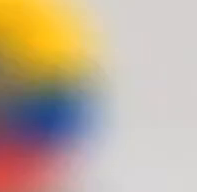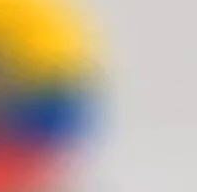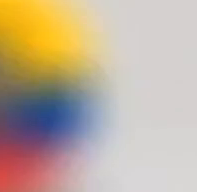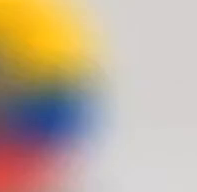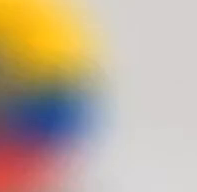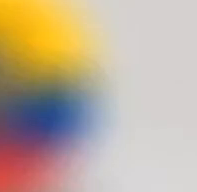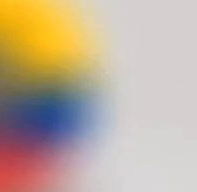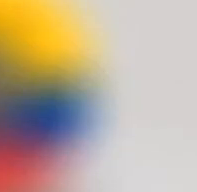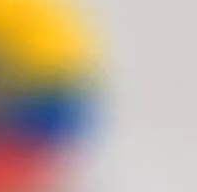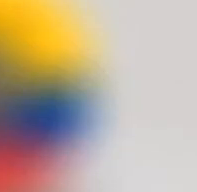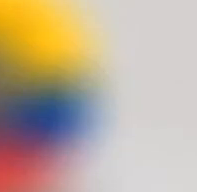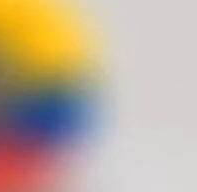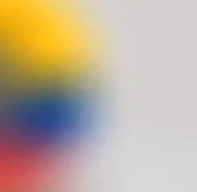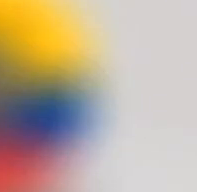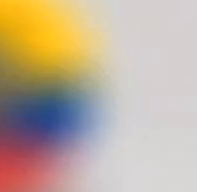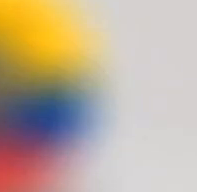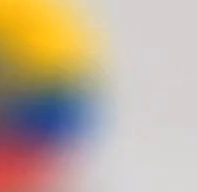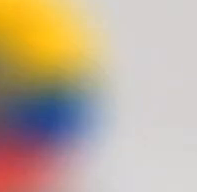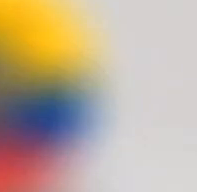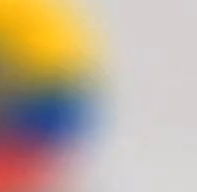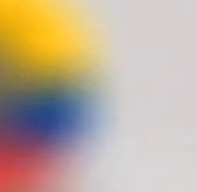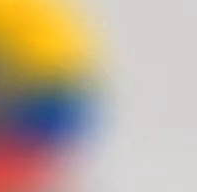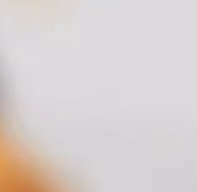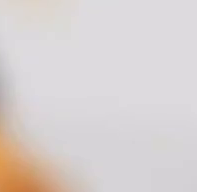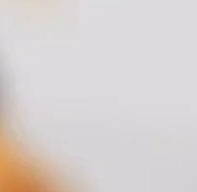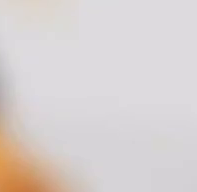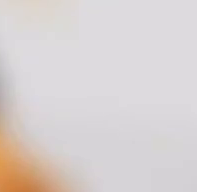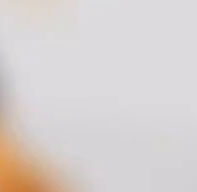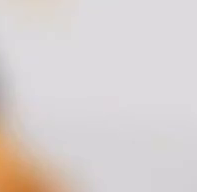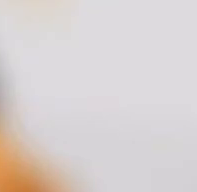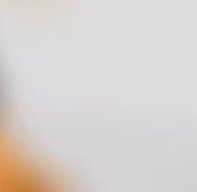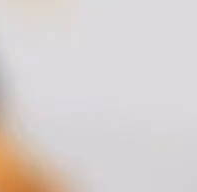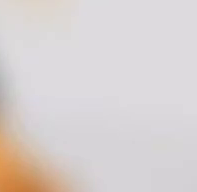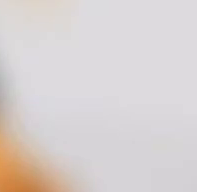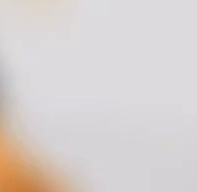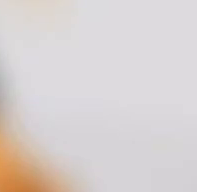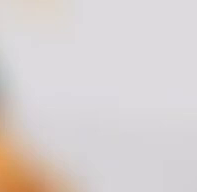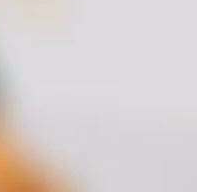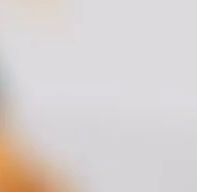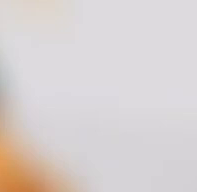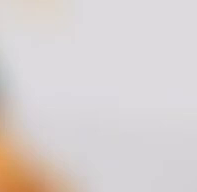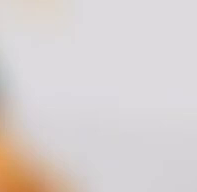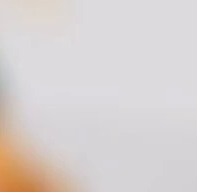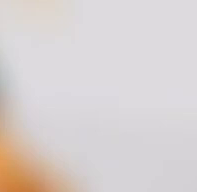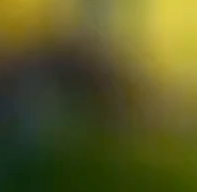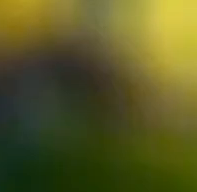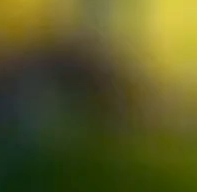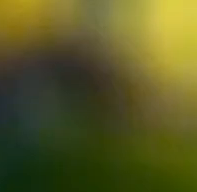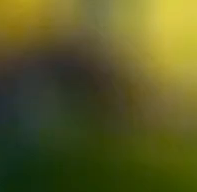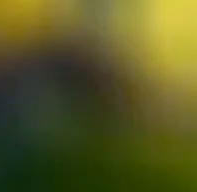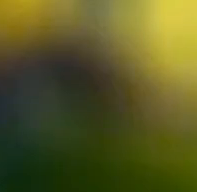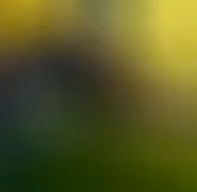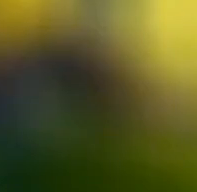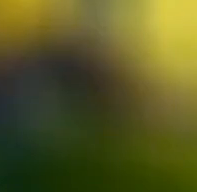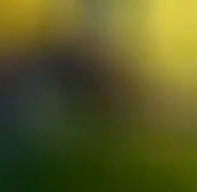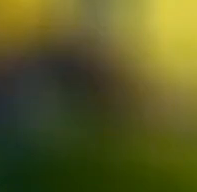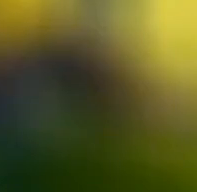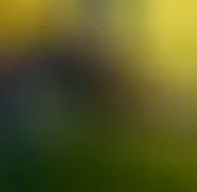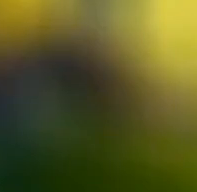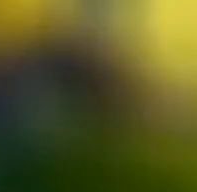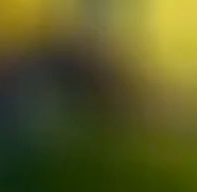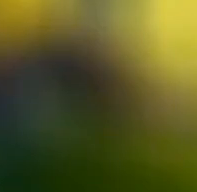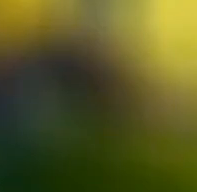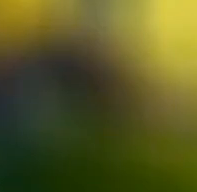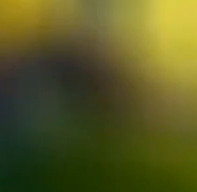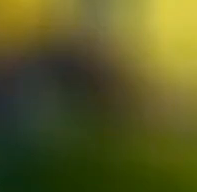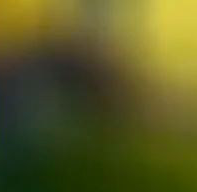que este año tendremos el Mundial Sub-20 Femenino en territorio colombiano. Dejemos, está lloviznando, aunque ya aparece el sol en lo más alto